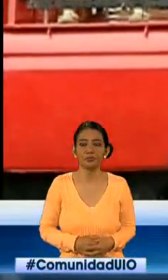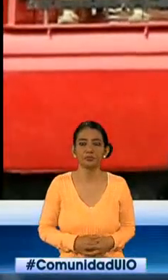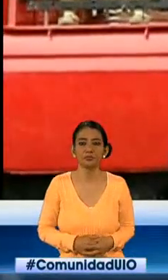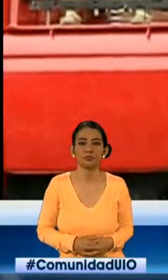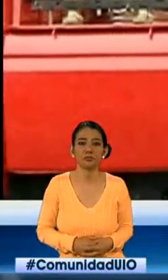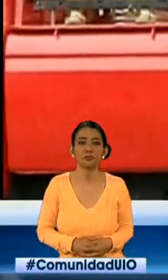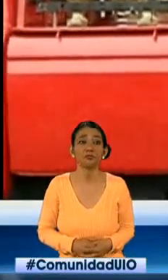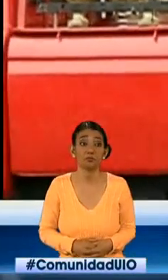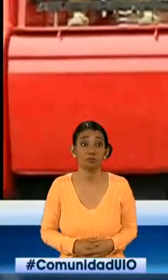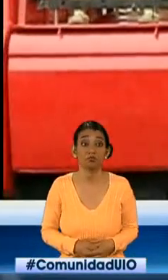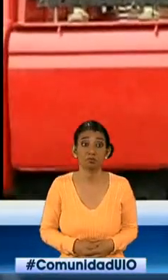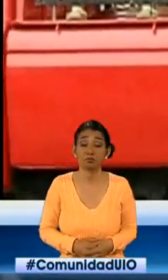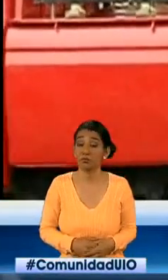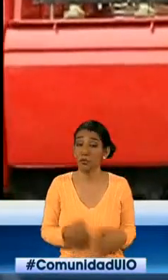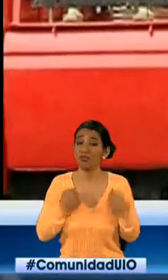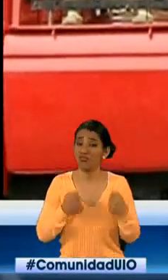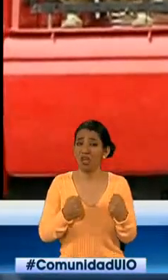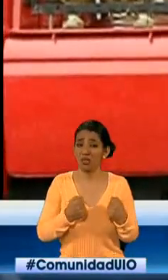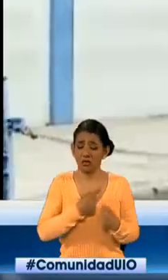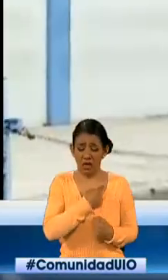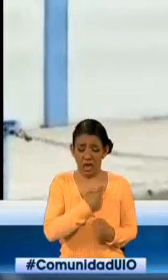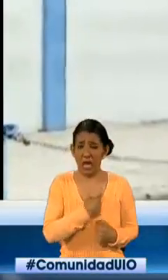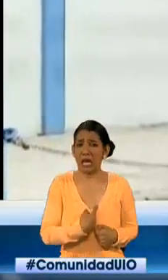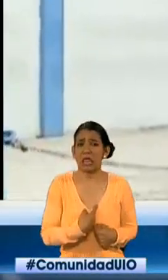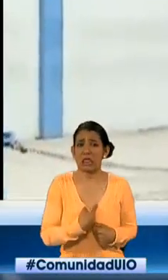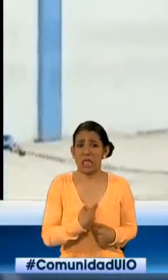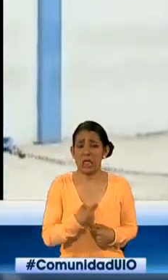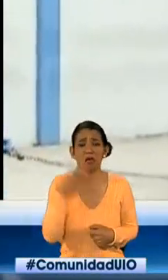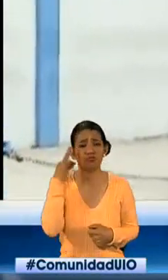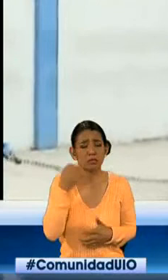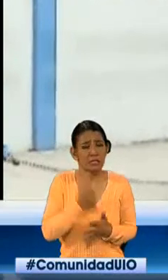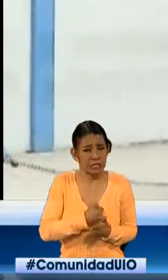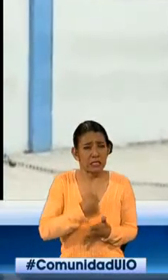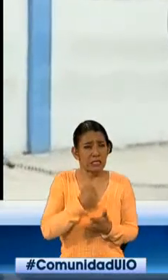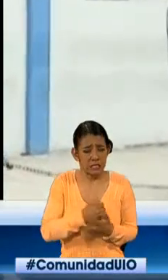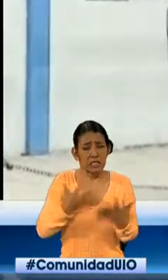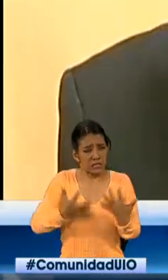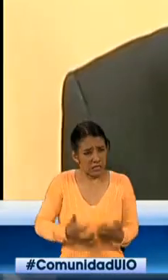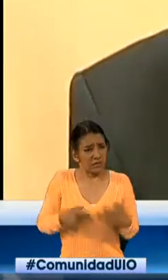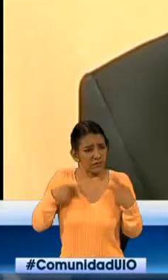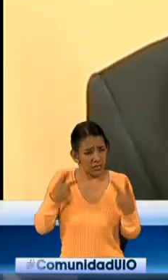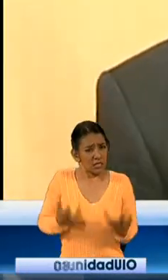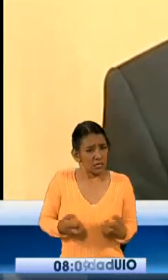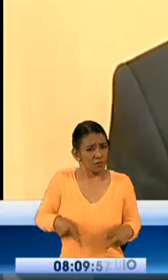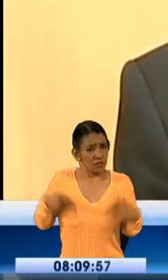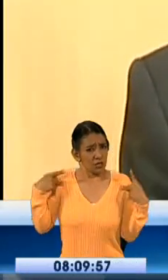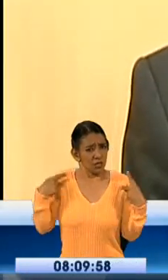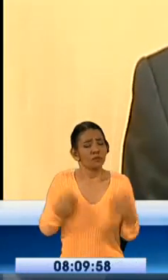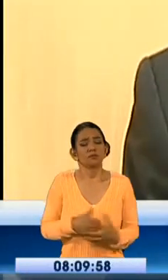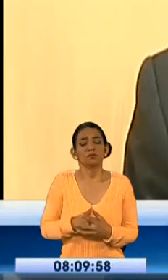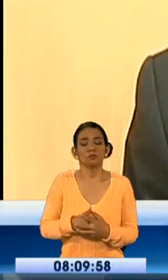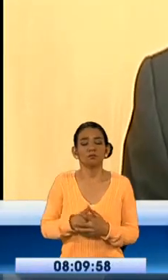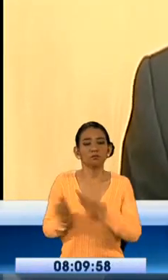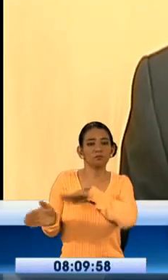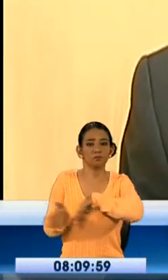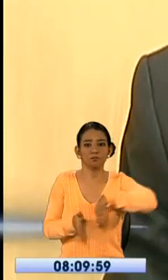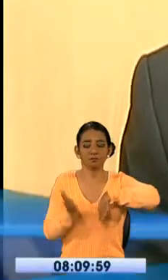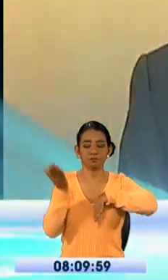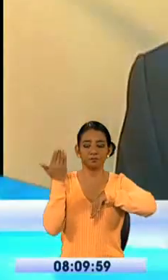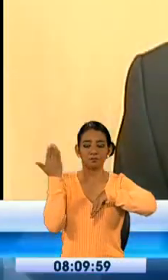Pese a la gravedad de las lesiones, ella luchó por mantenerse con vida. El 28 de octubre del 2015